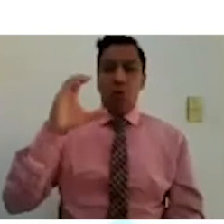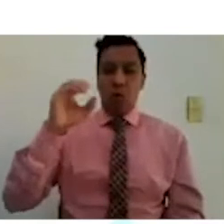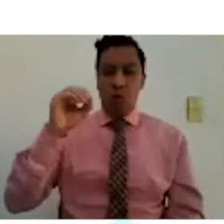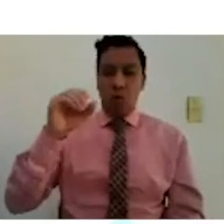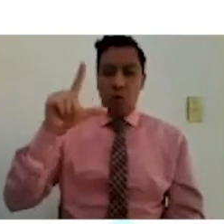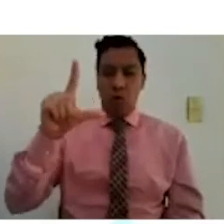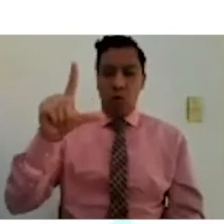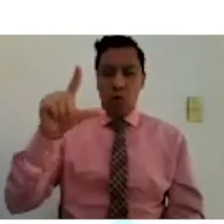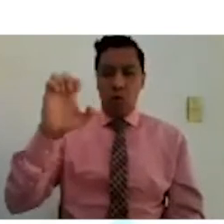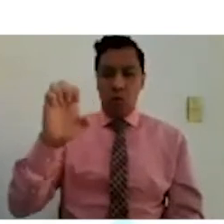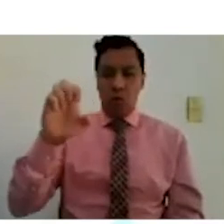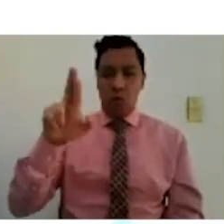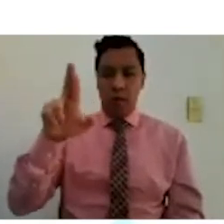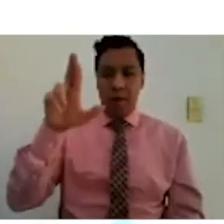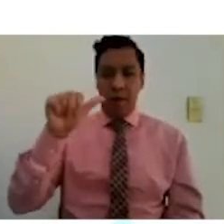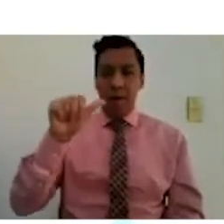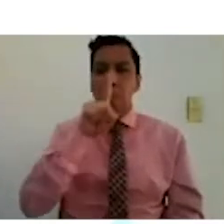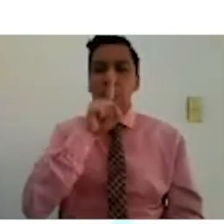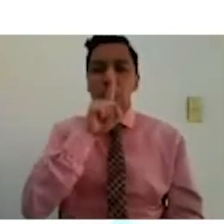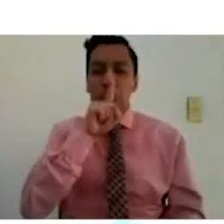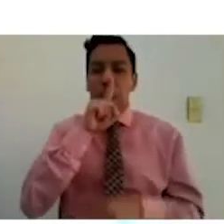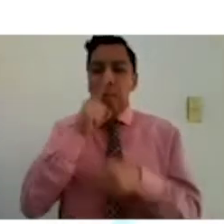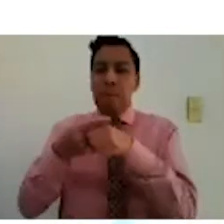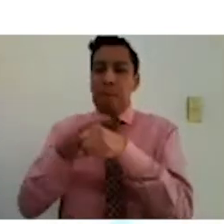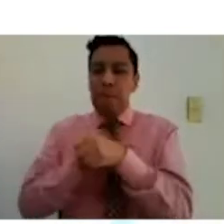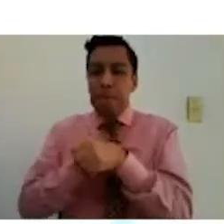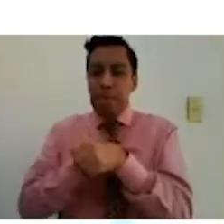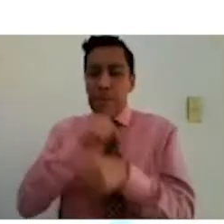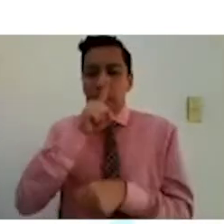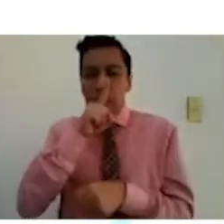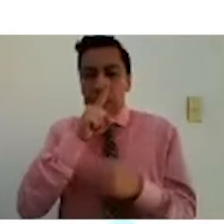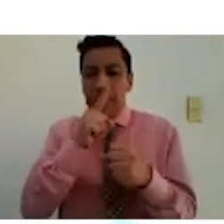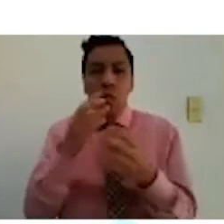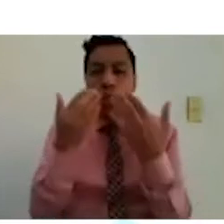los presidentes de nuestro país vecino,